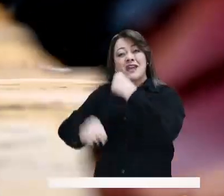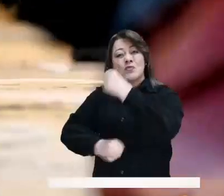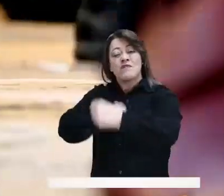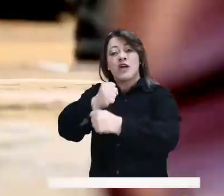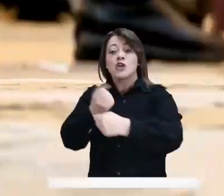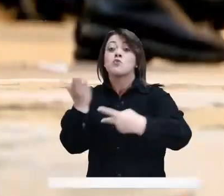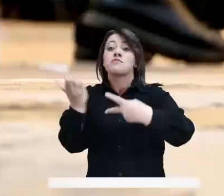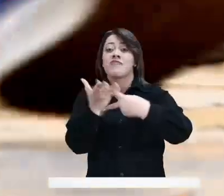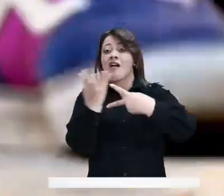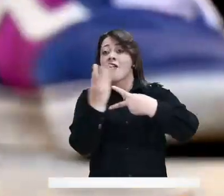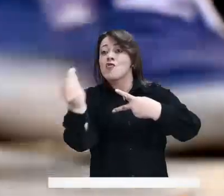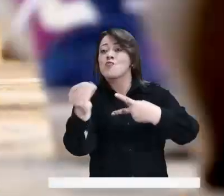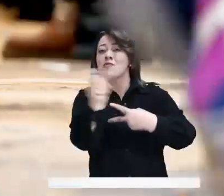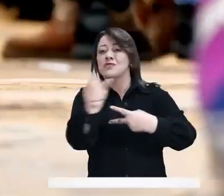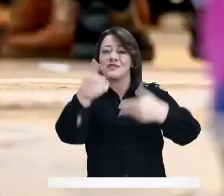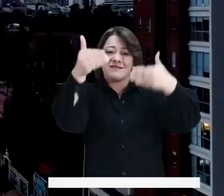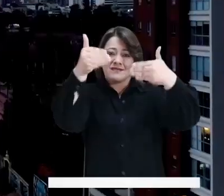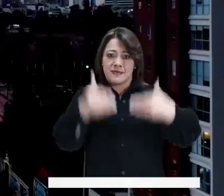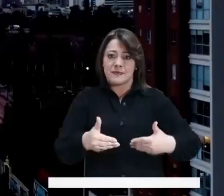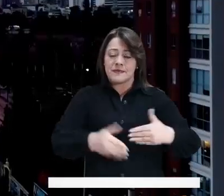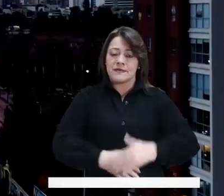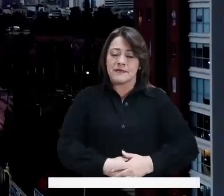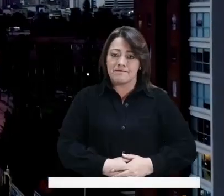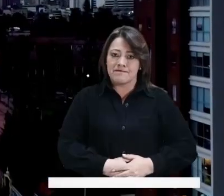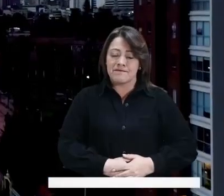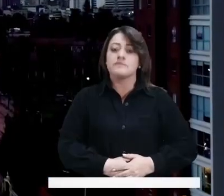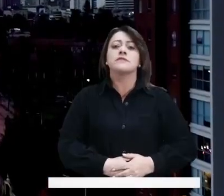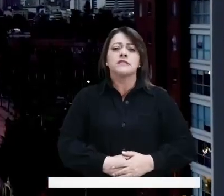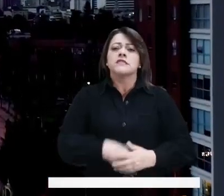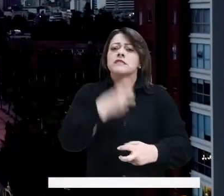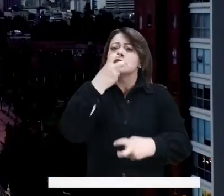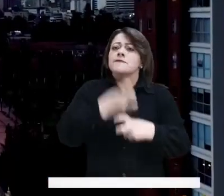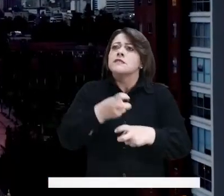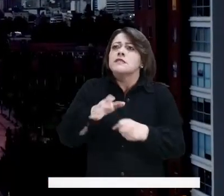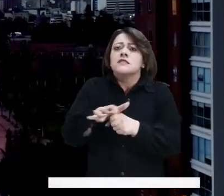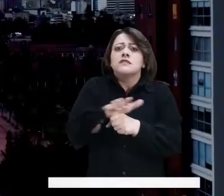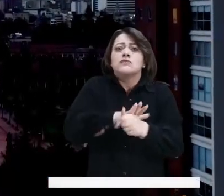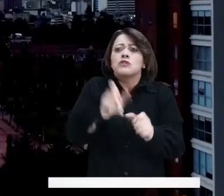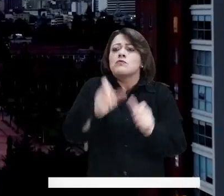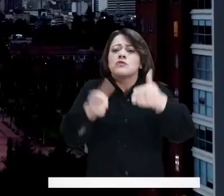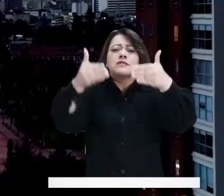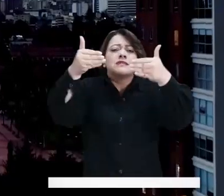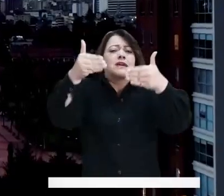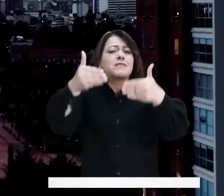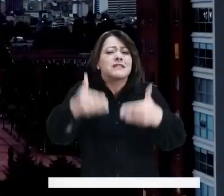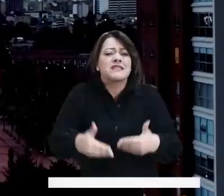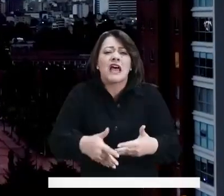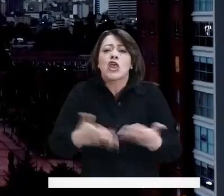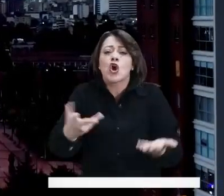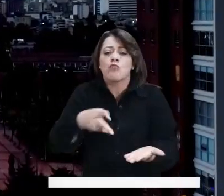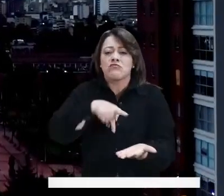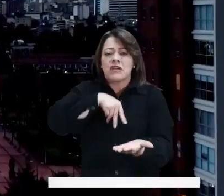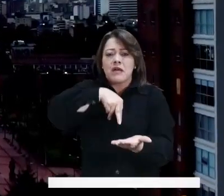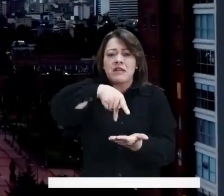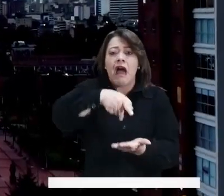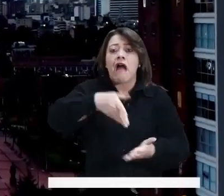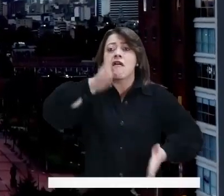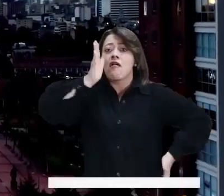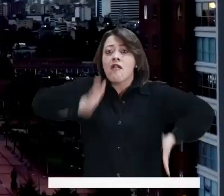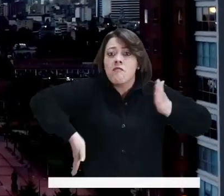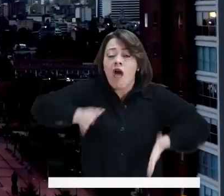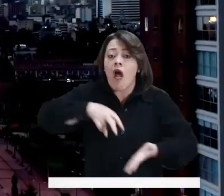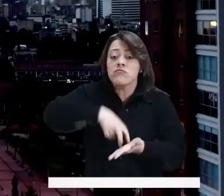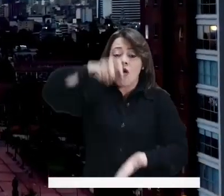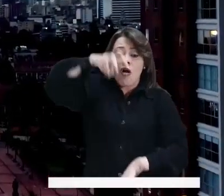años representan la mitad de esta población. Las mayores dificultades que enfrentan cotidianamente son para caminar, correr